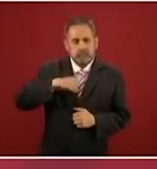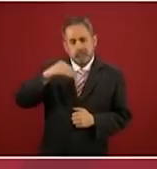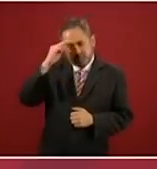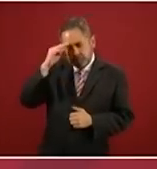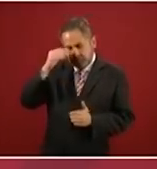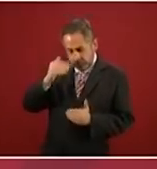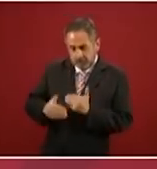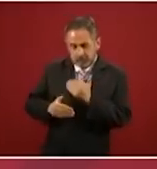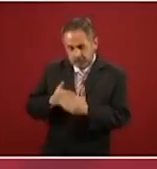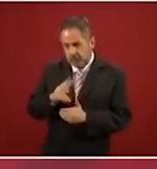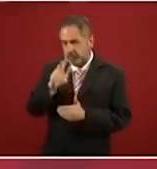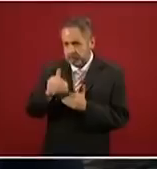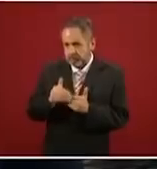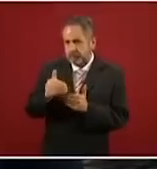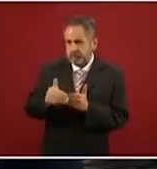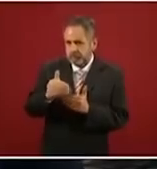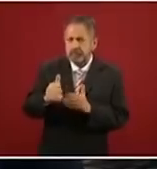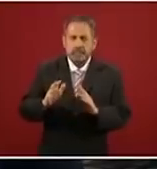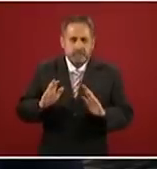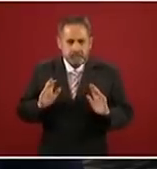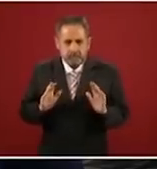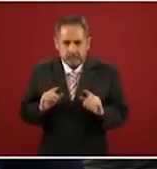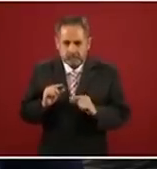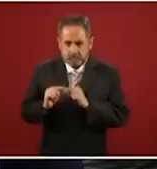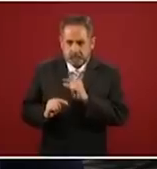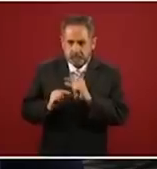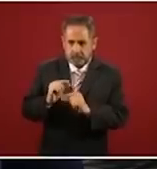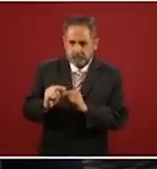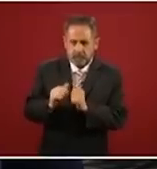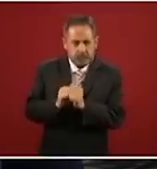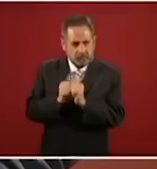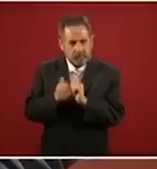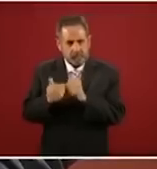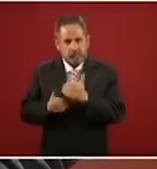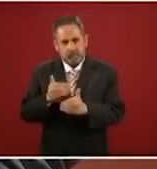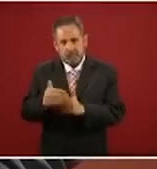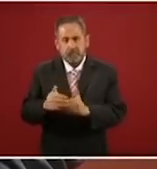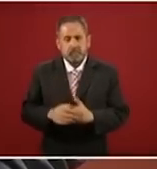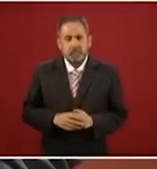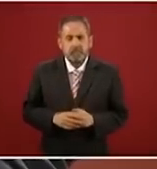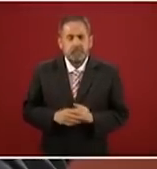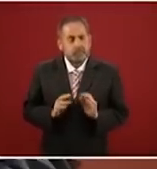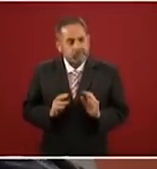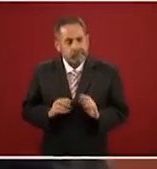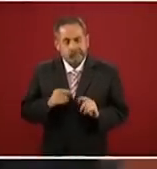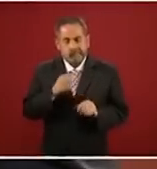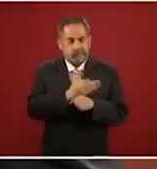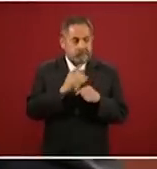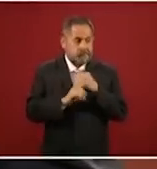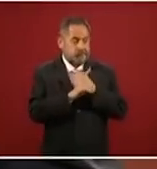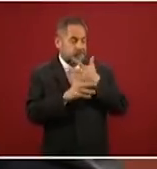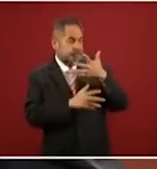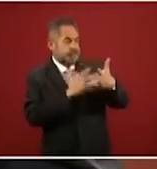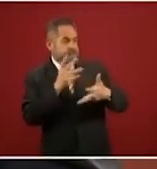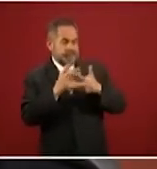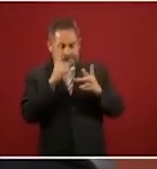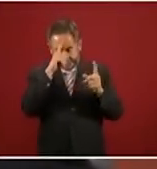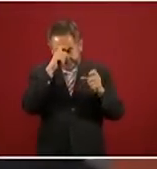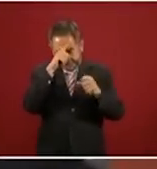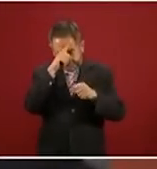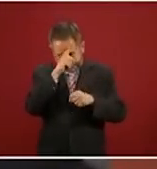más qué poco a poco nos dejaron una situación muy